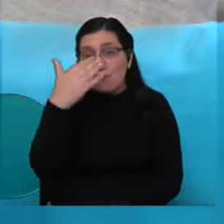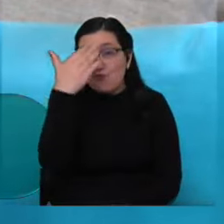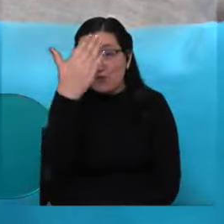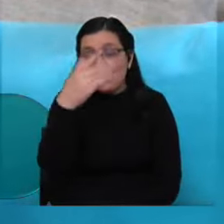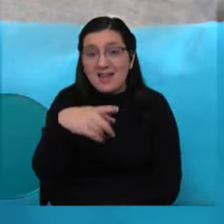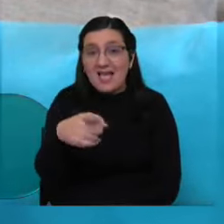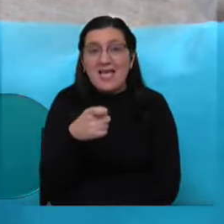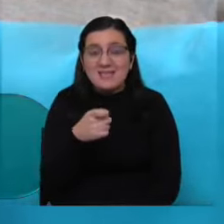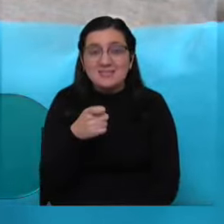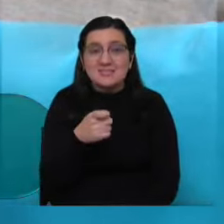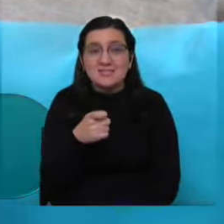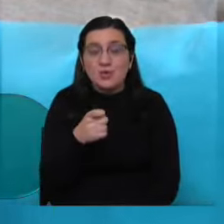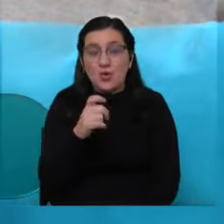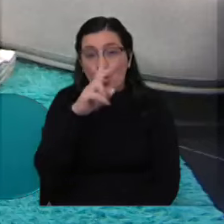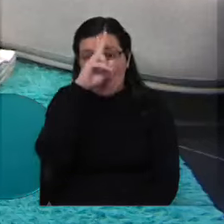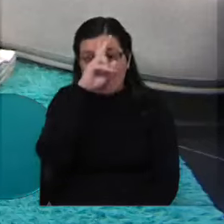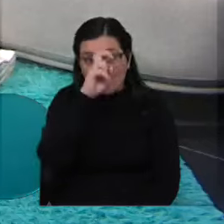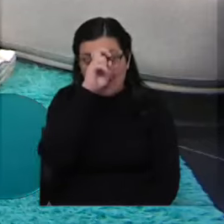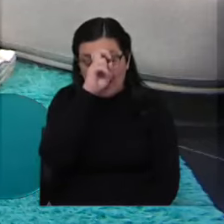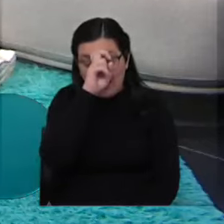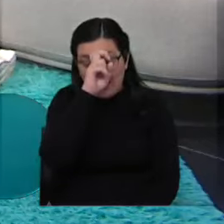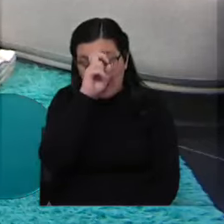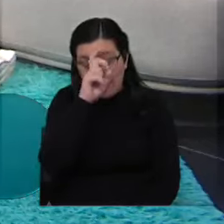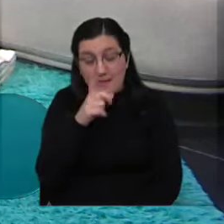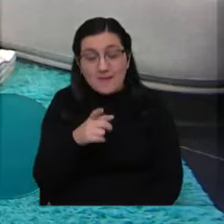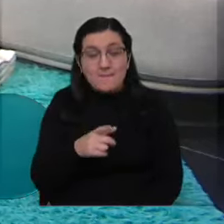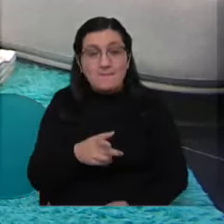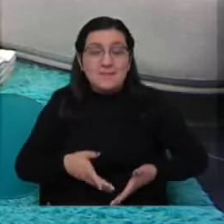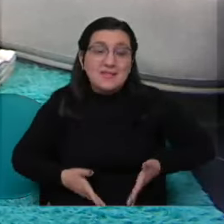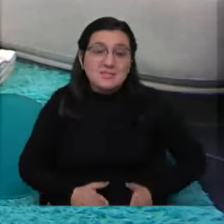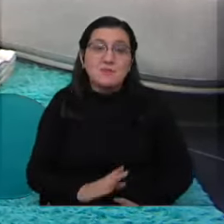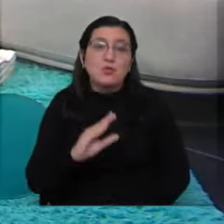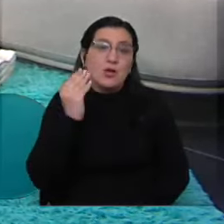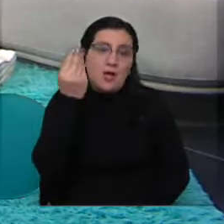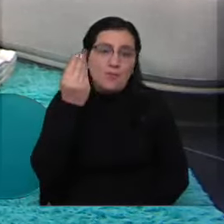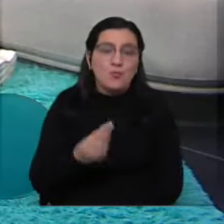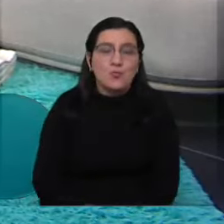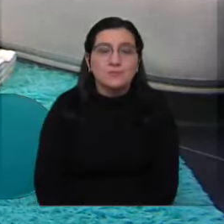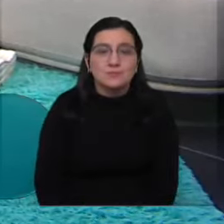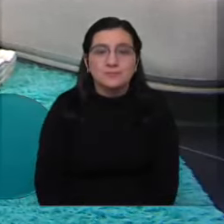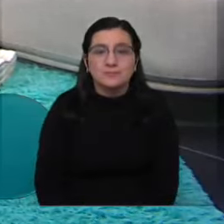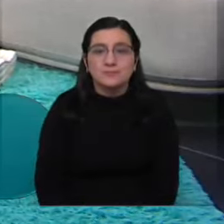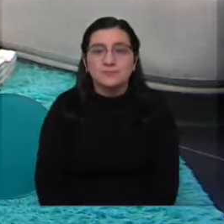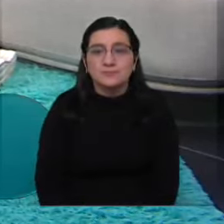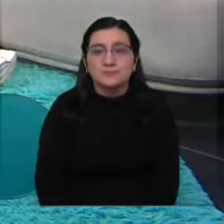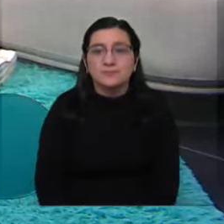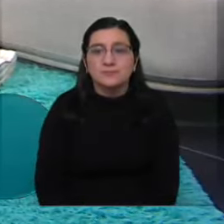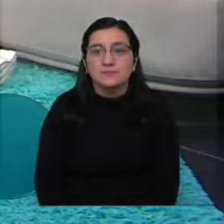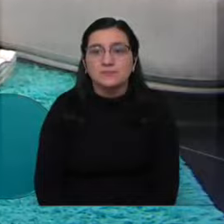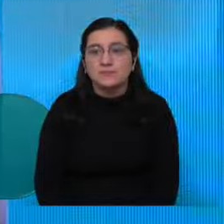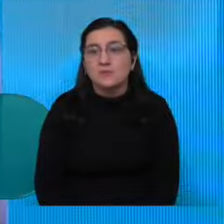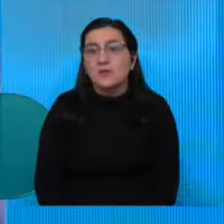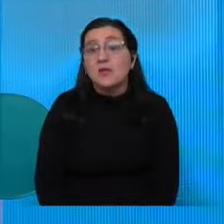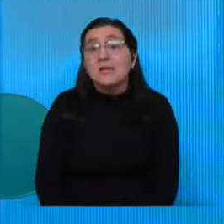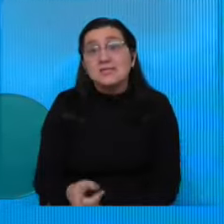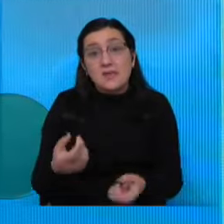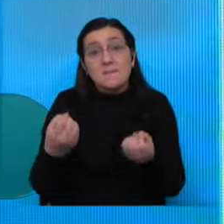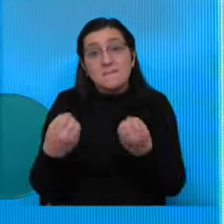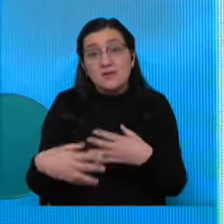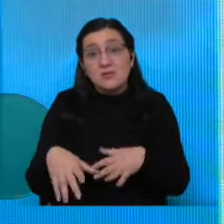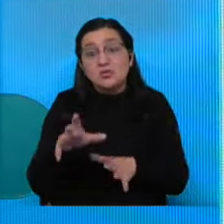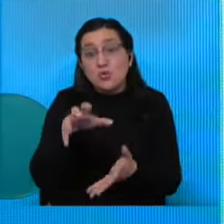ex maternidad de ya sabe todo el mundo sí perfecto Qué lindo porque aparte se eh se han perdido un poco ese tipo